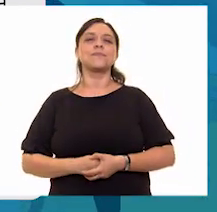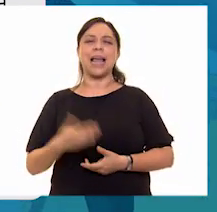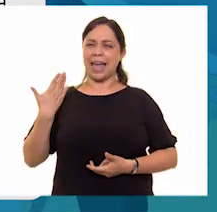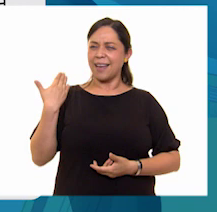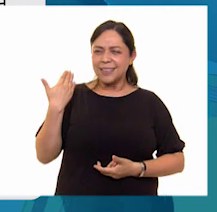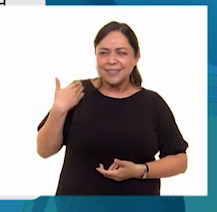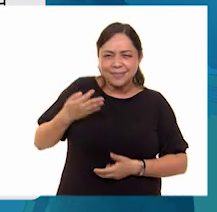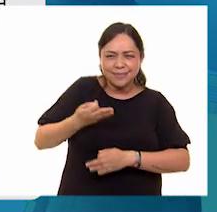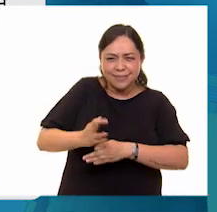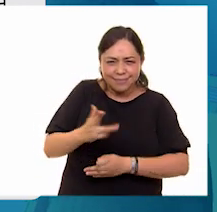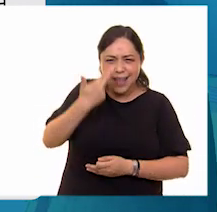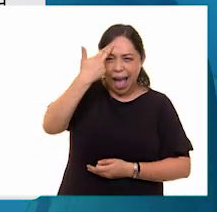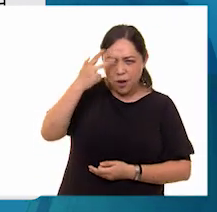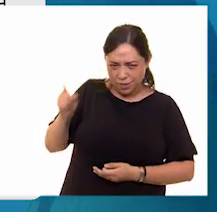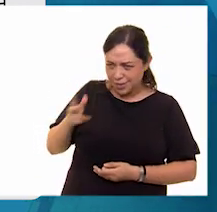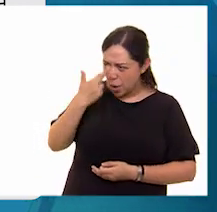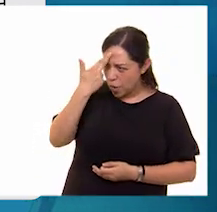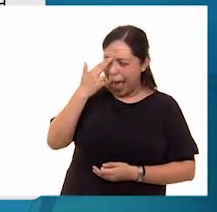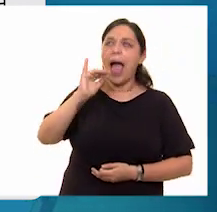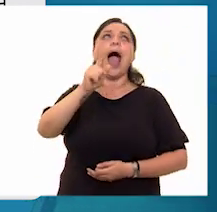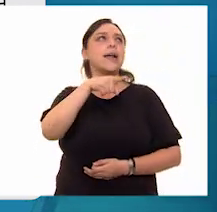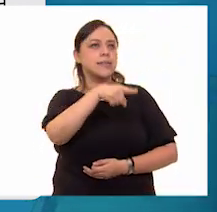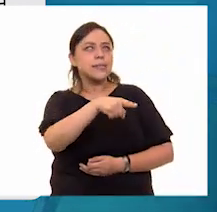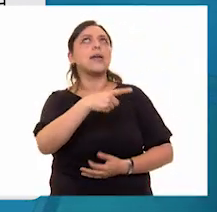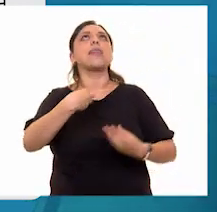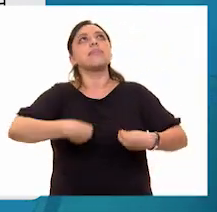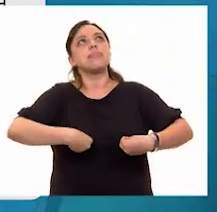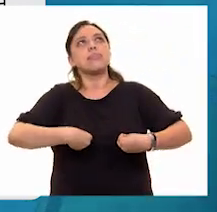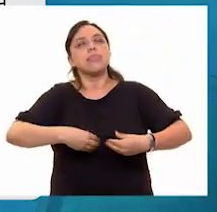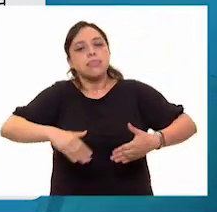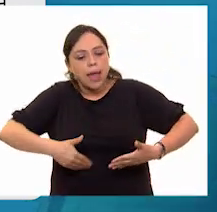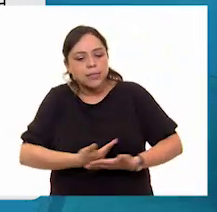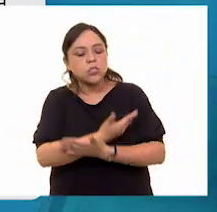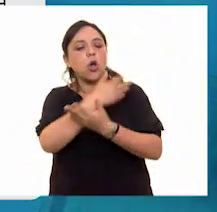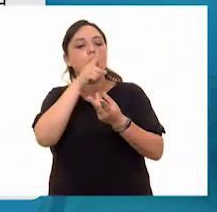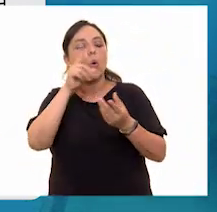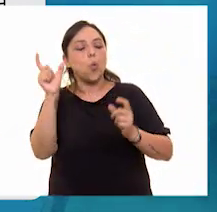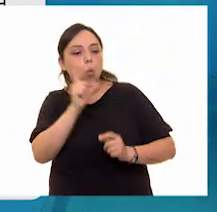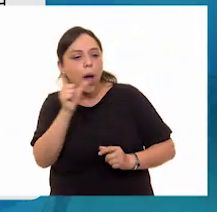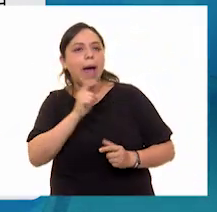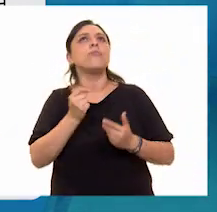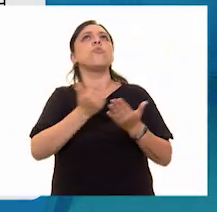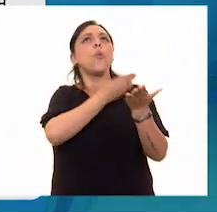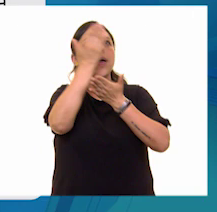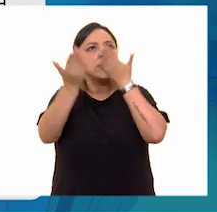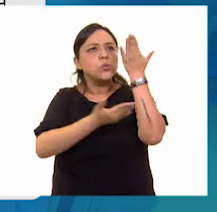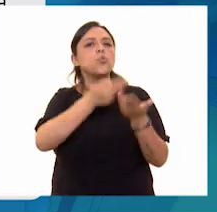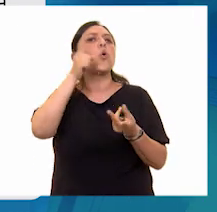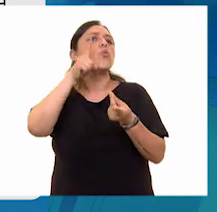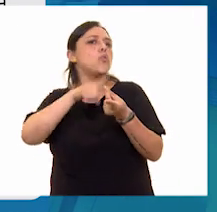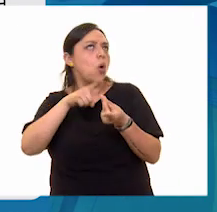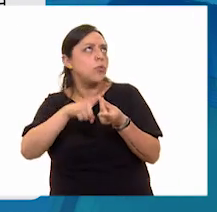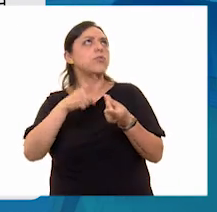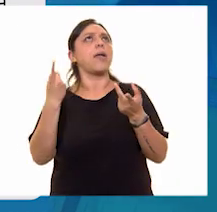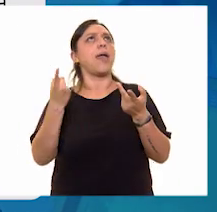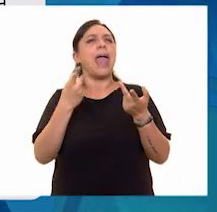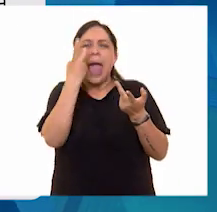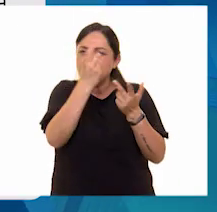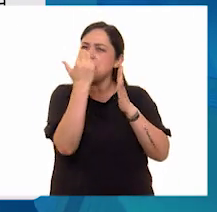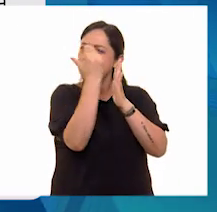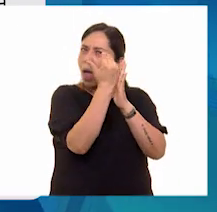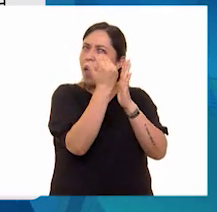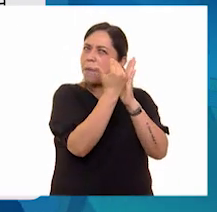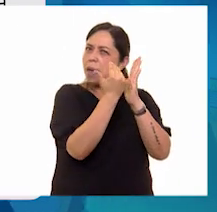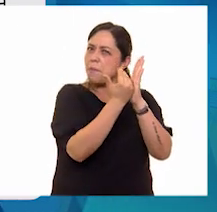rato, ¿verdad? Sí, de cuándo nació y dónde estudió y todo eso que ya tenemos en forma de lista.